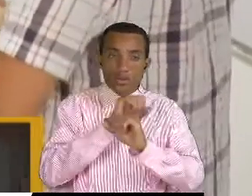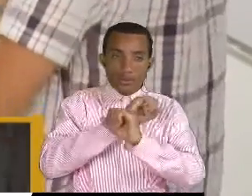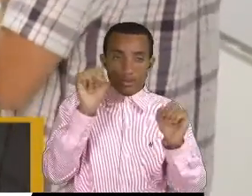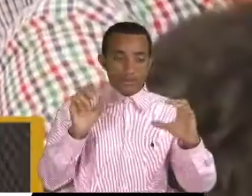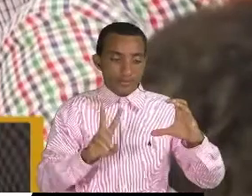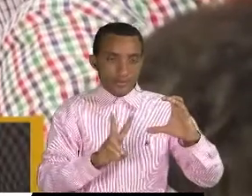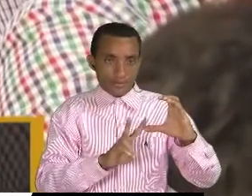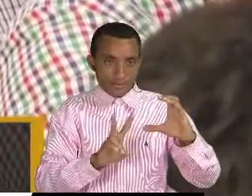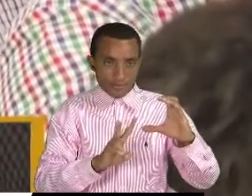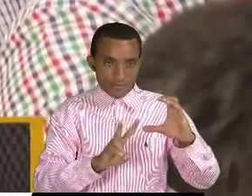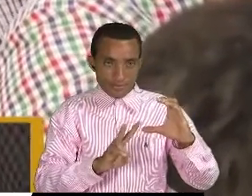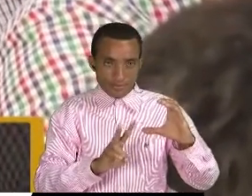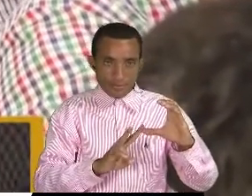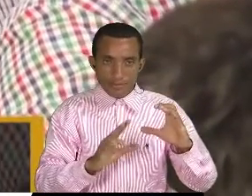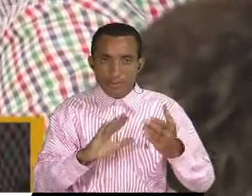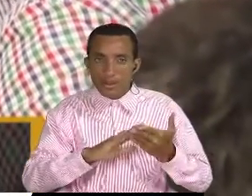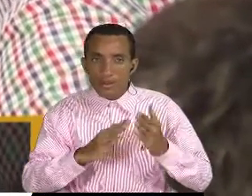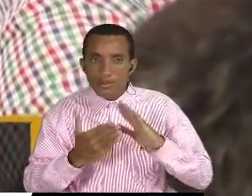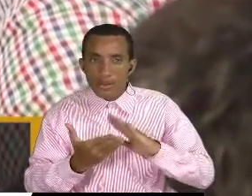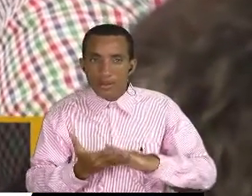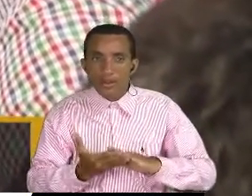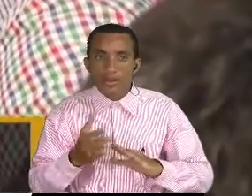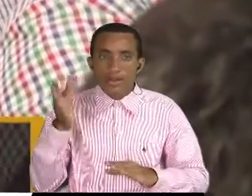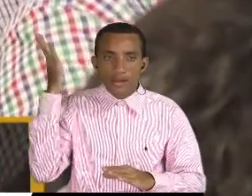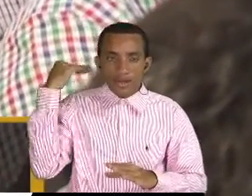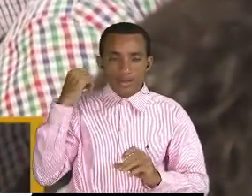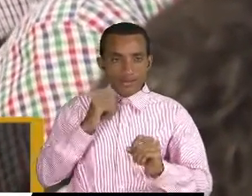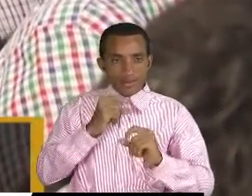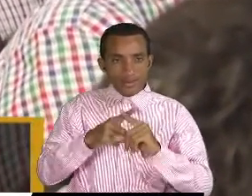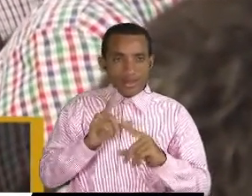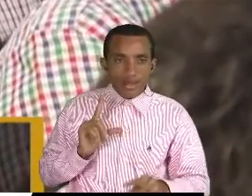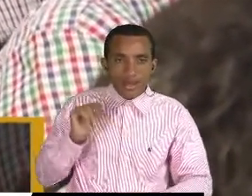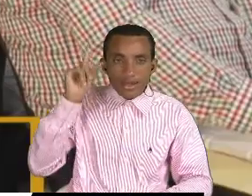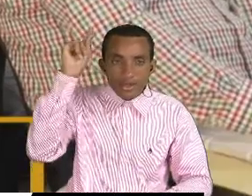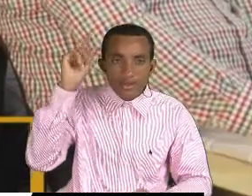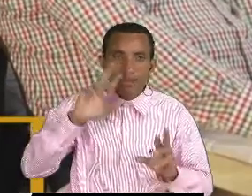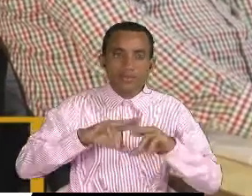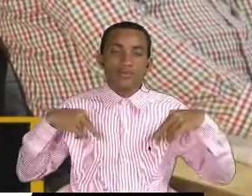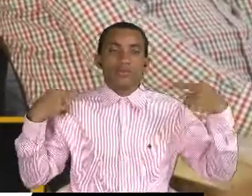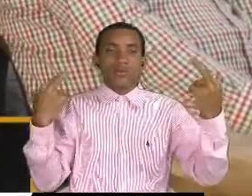Oficina Asesora de Paz y Convivencia en el antiguo Inderva, se realizará una reunión con